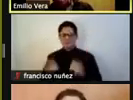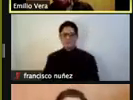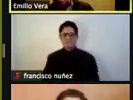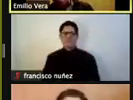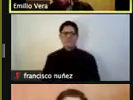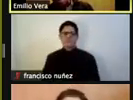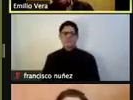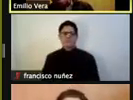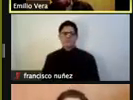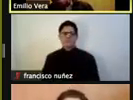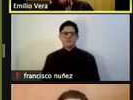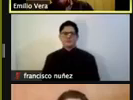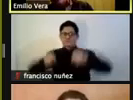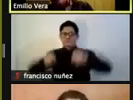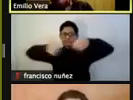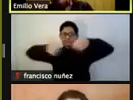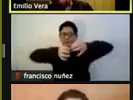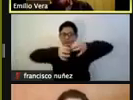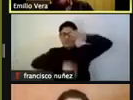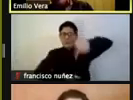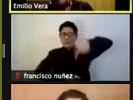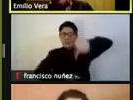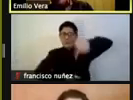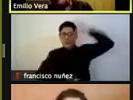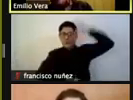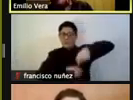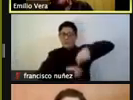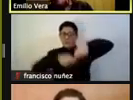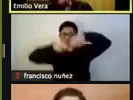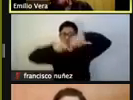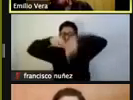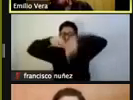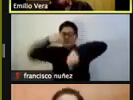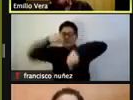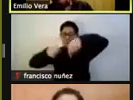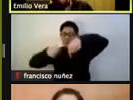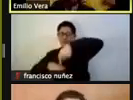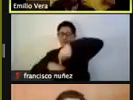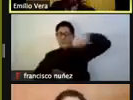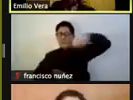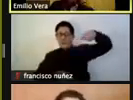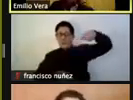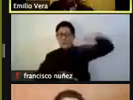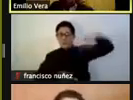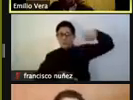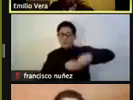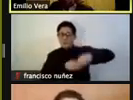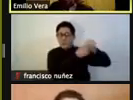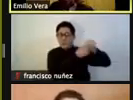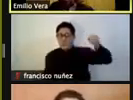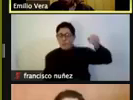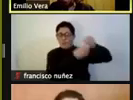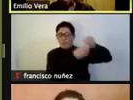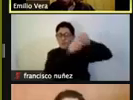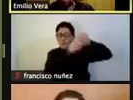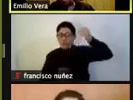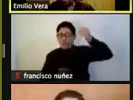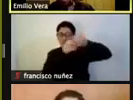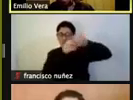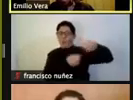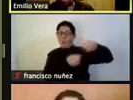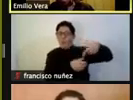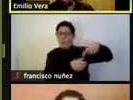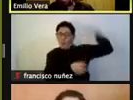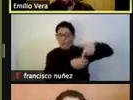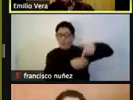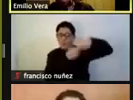están distribuidas acá. Hay 5 por este lado y 5 por el otro lado del barco. Y la pistola acaba